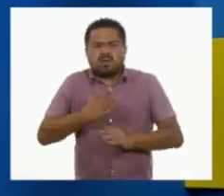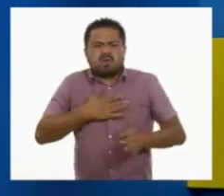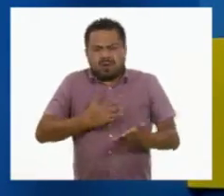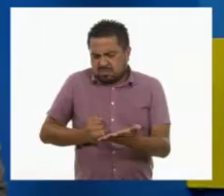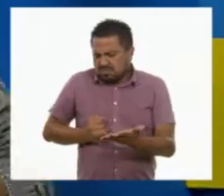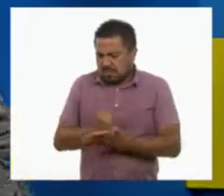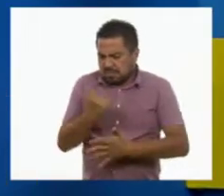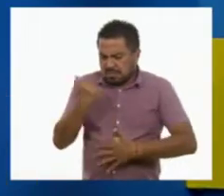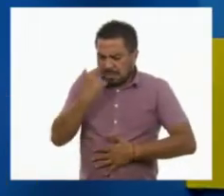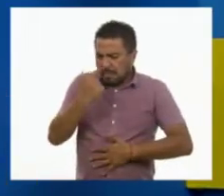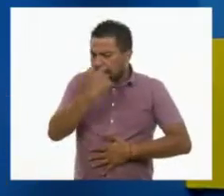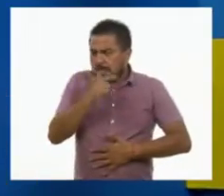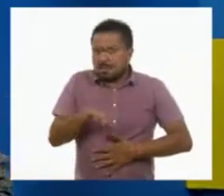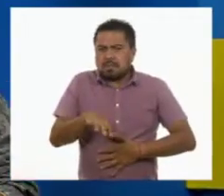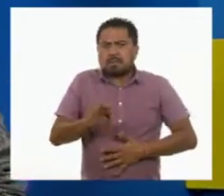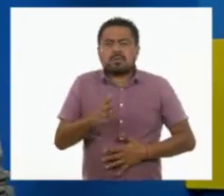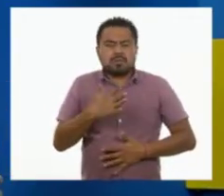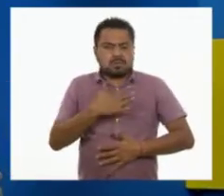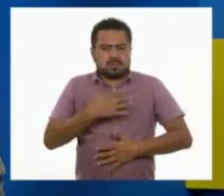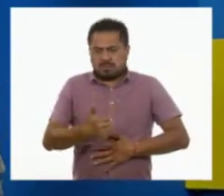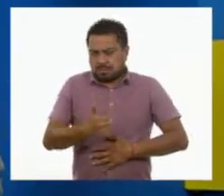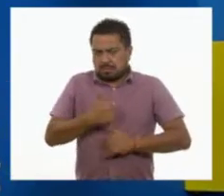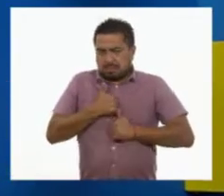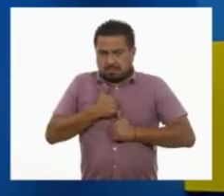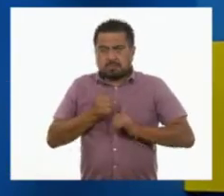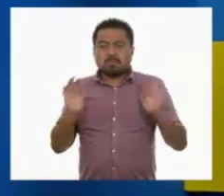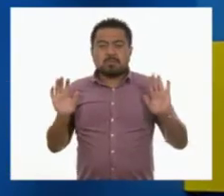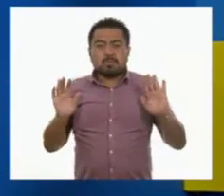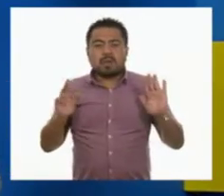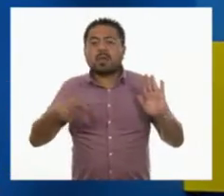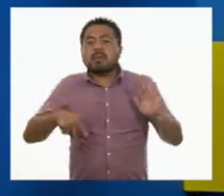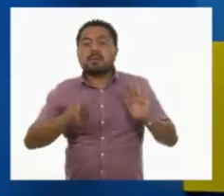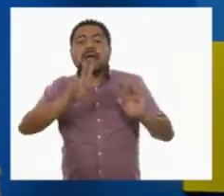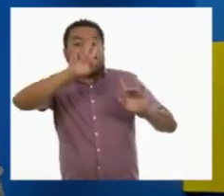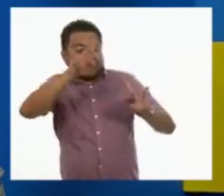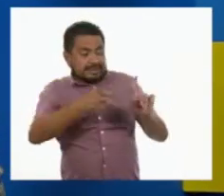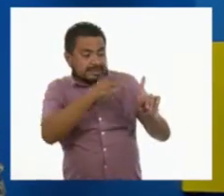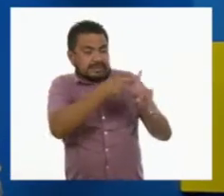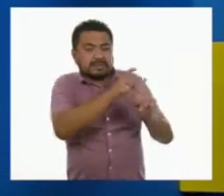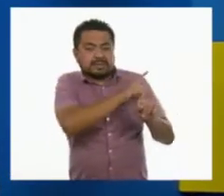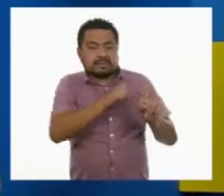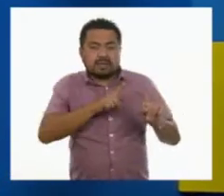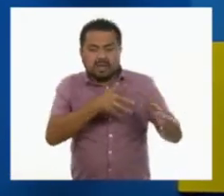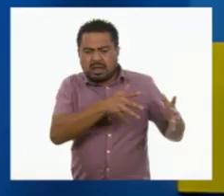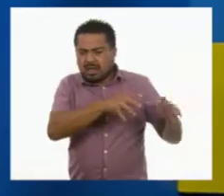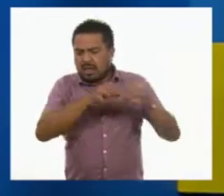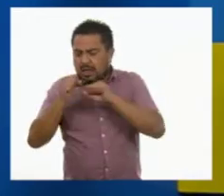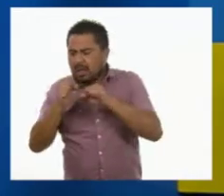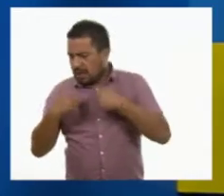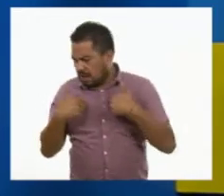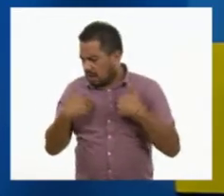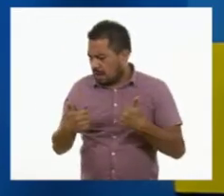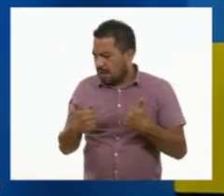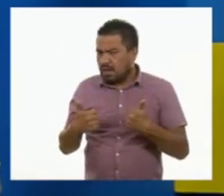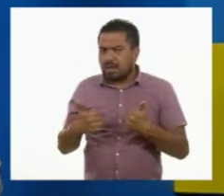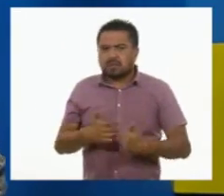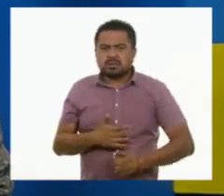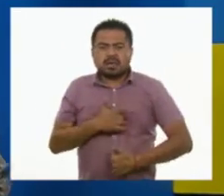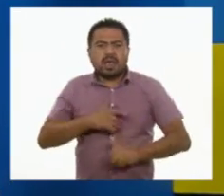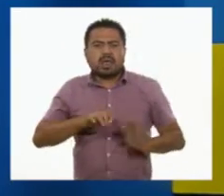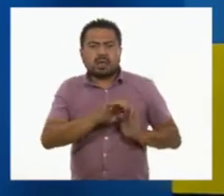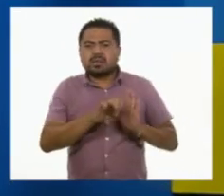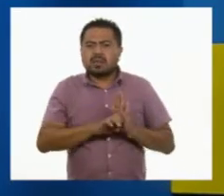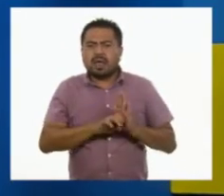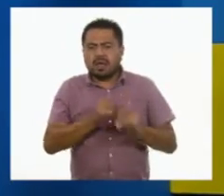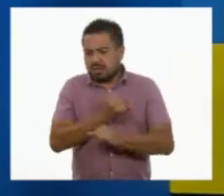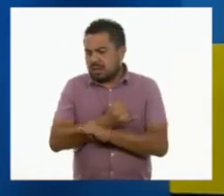tomar decisiones y realizar acciones por nuestra propia cuenta. Pero esto a la vez nos debe de llevar a comprender que, en un sentido ético,